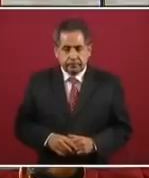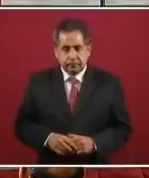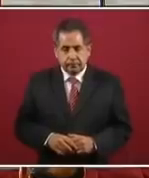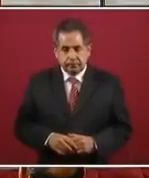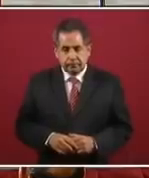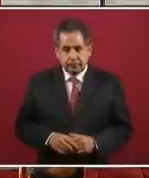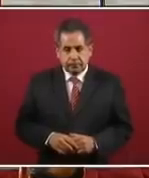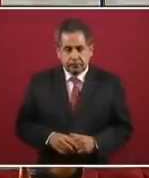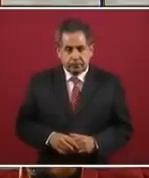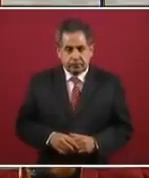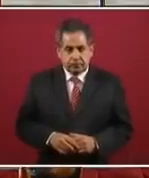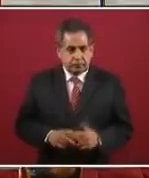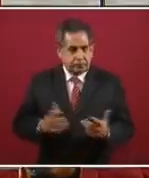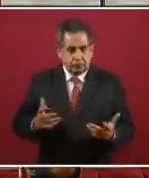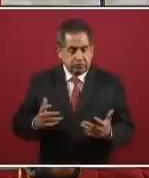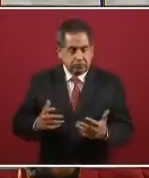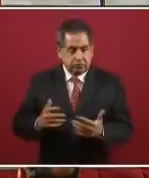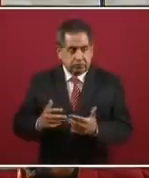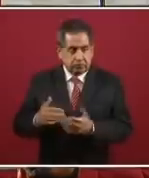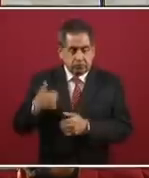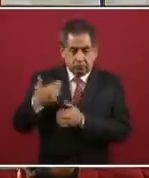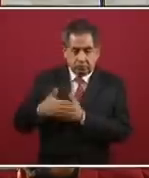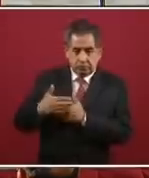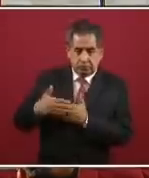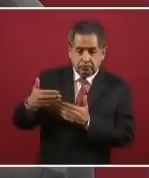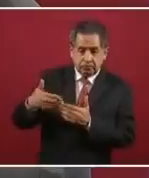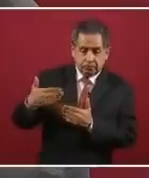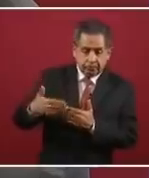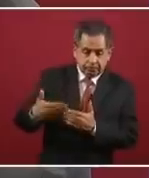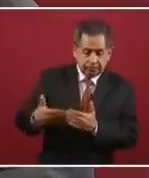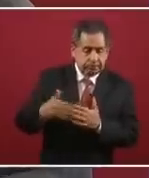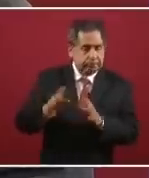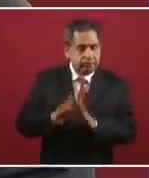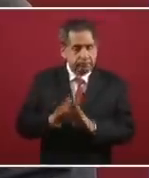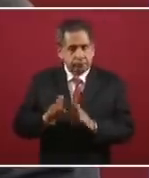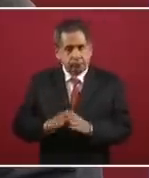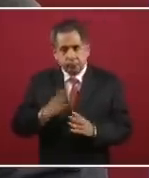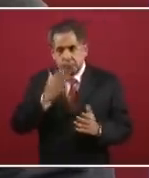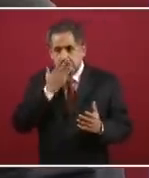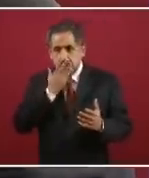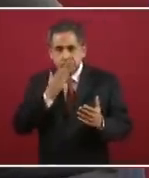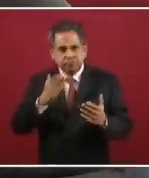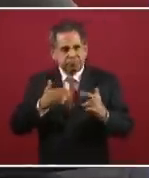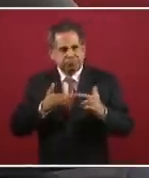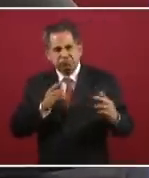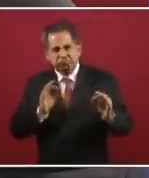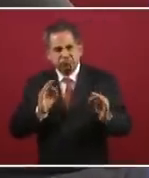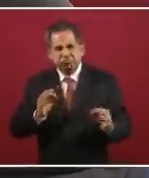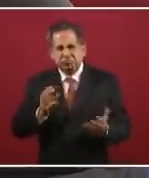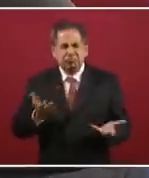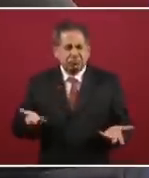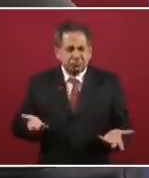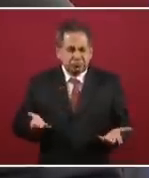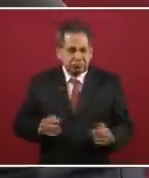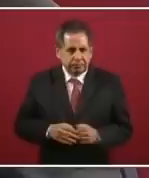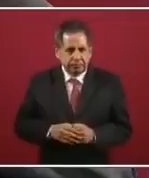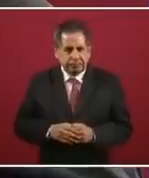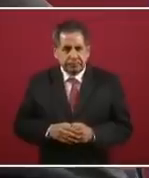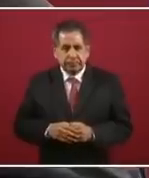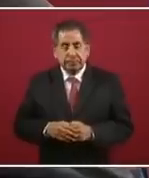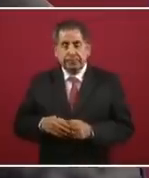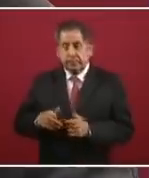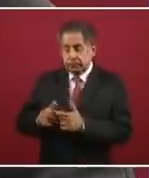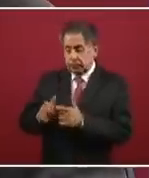¿Qué pasos vamos a seguir para que esta cooperación tenga los resultados que se buscan? Va a haber una visita de una